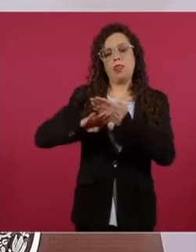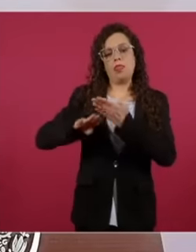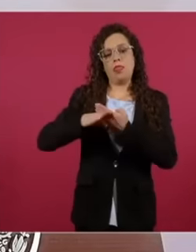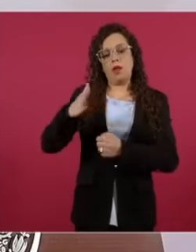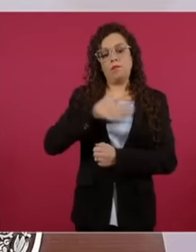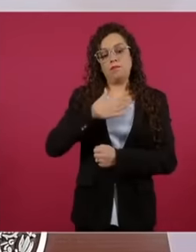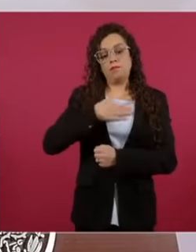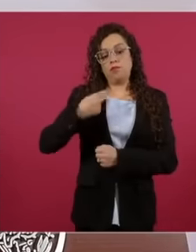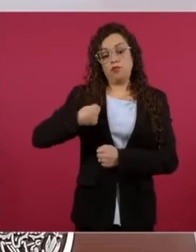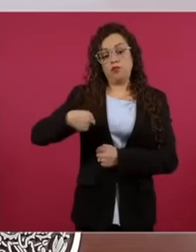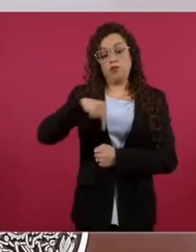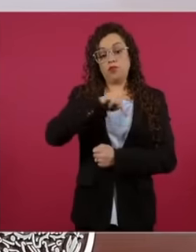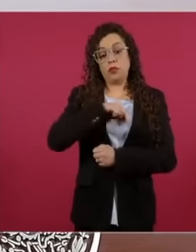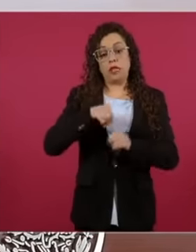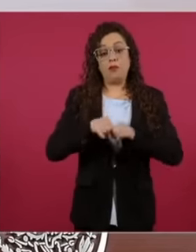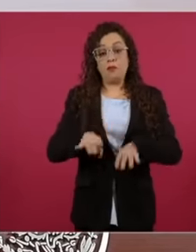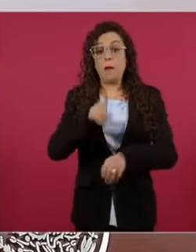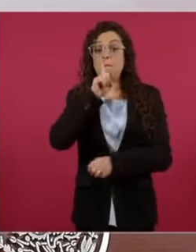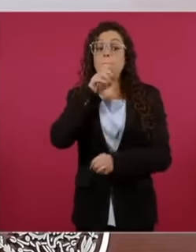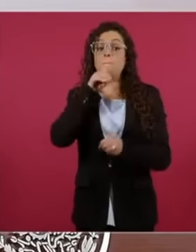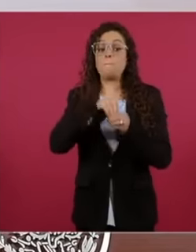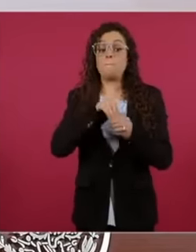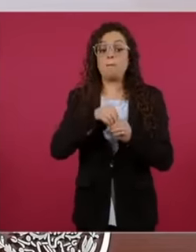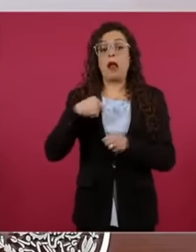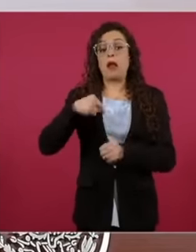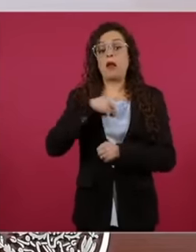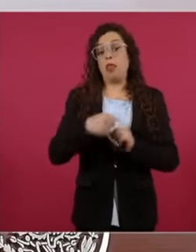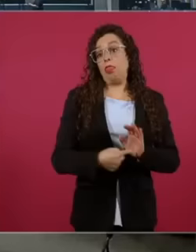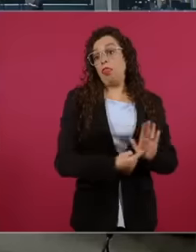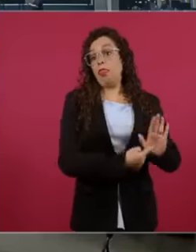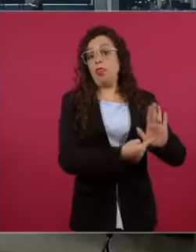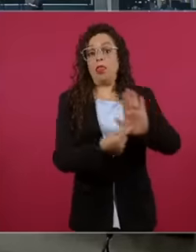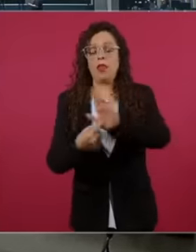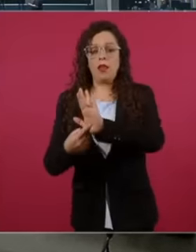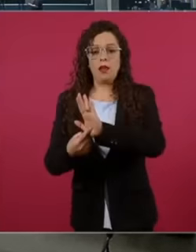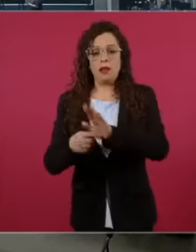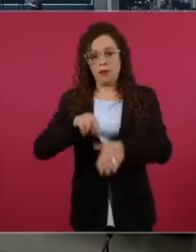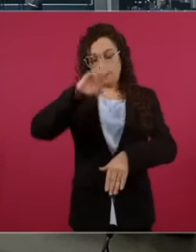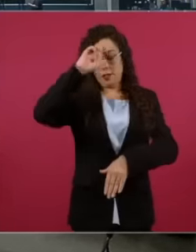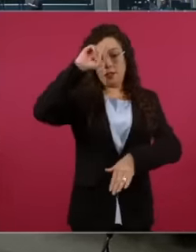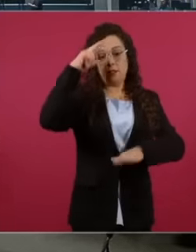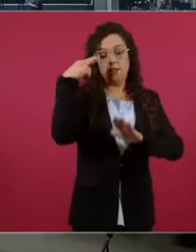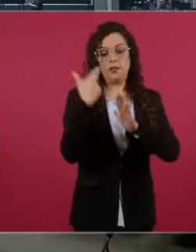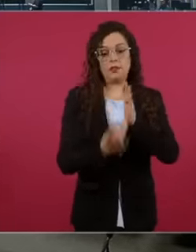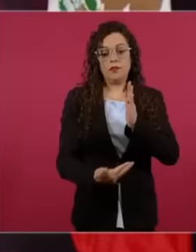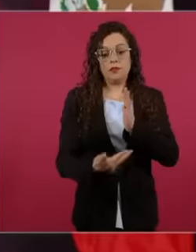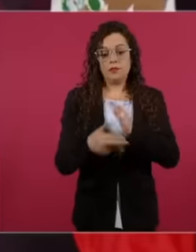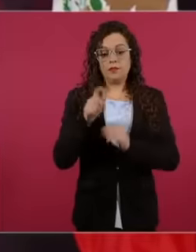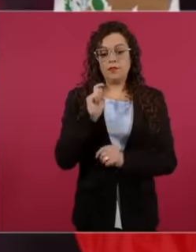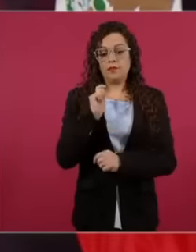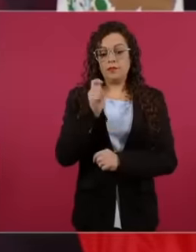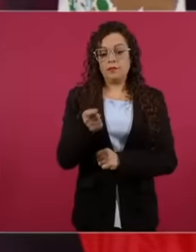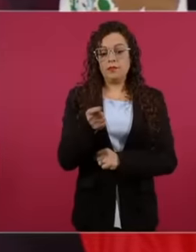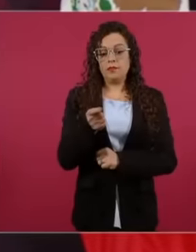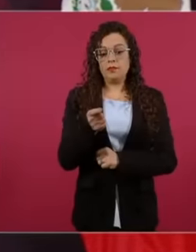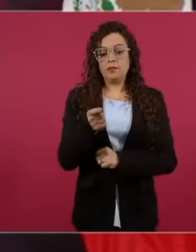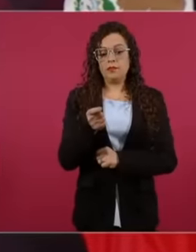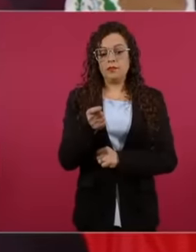dando información reservada. ¿Cómo se llama? Estamos violando, ¿no?,